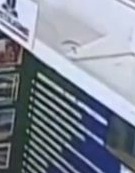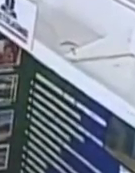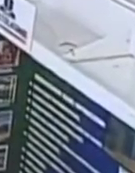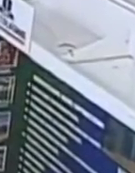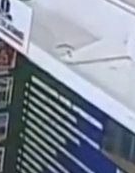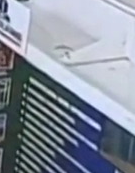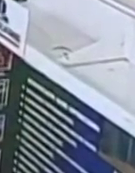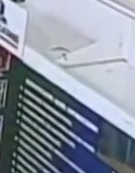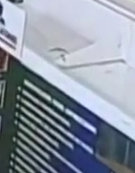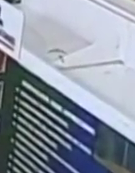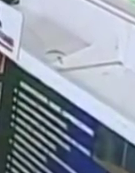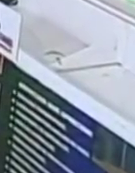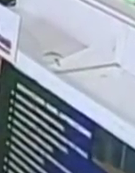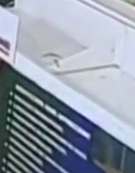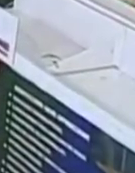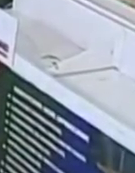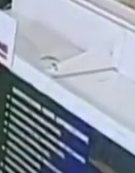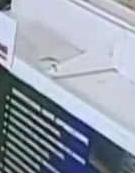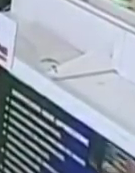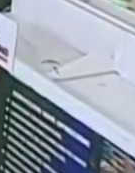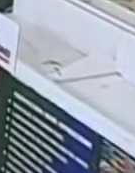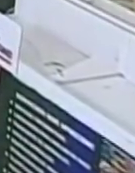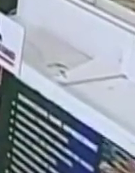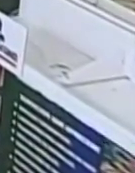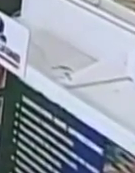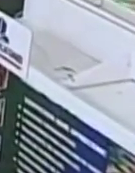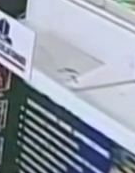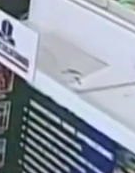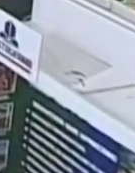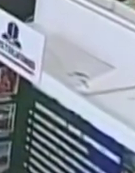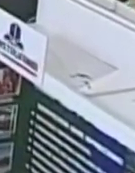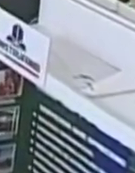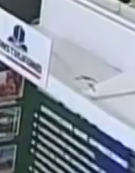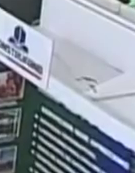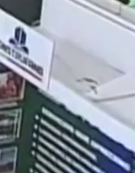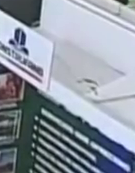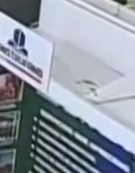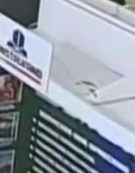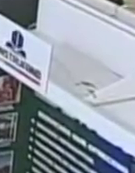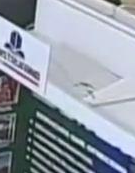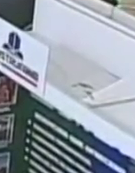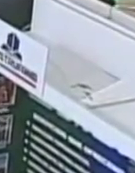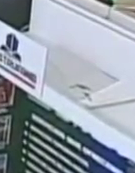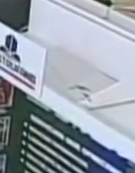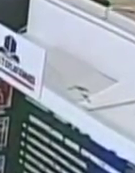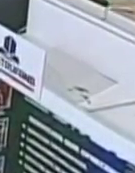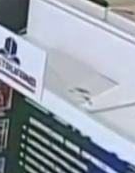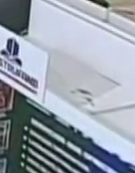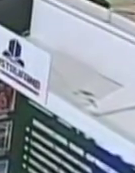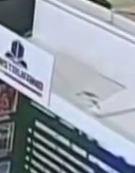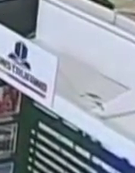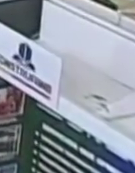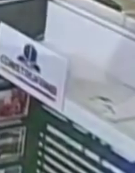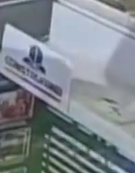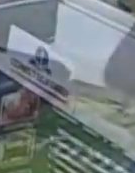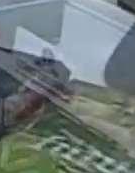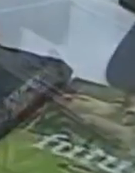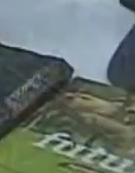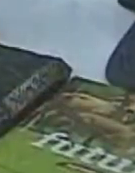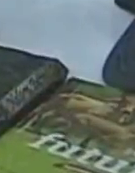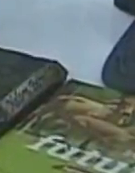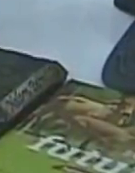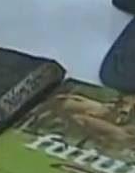año de la batalla de Boyacá, Venezuela está avanzando en la misma senda, ya no con lanzas